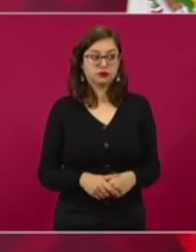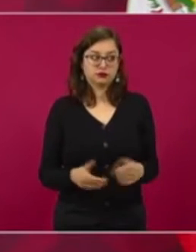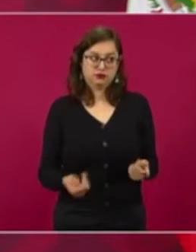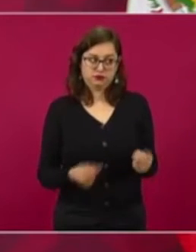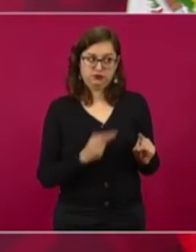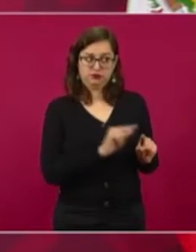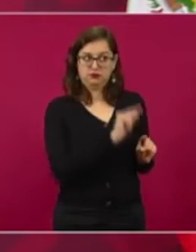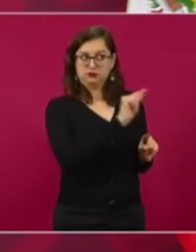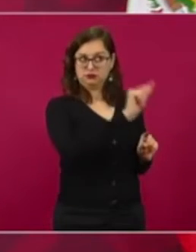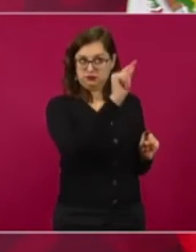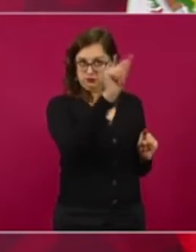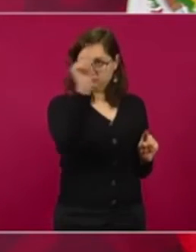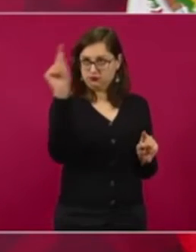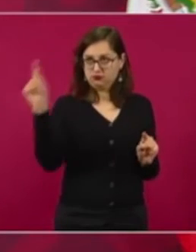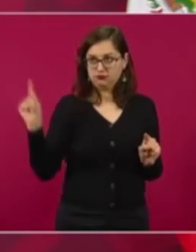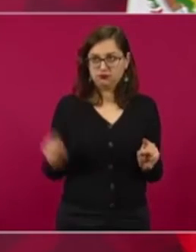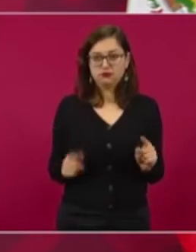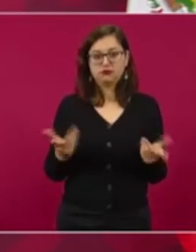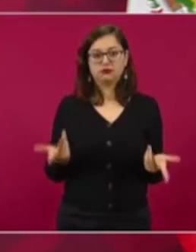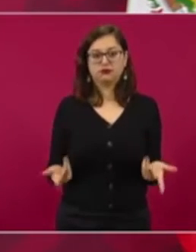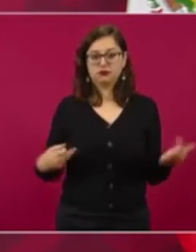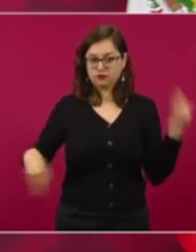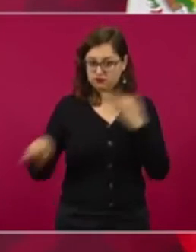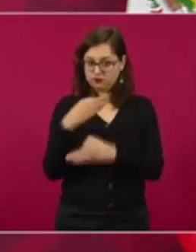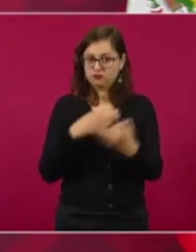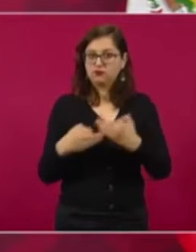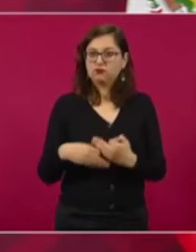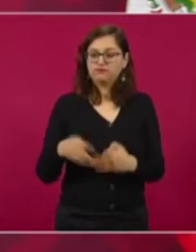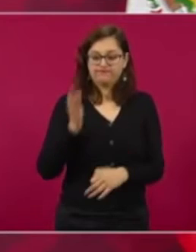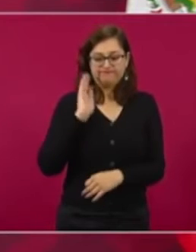Entonces tienen que asumir eso.